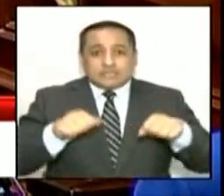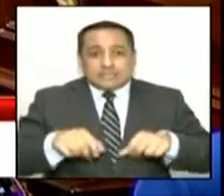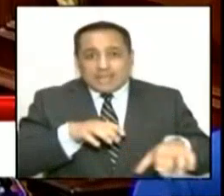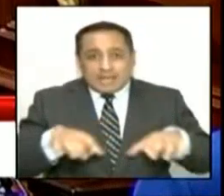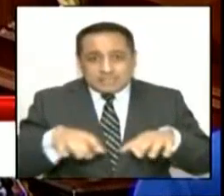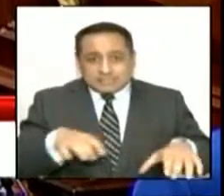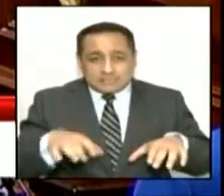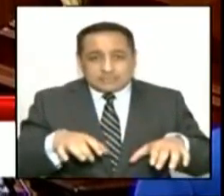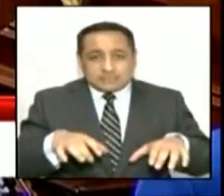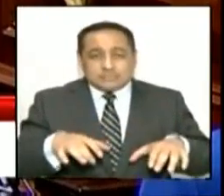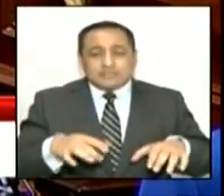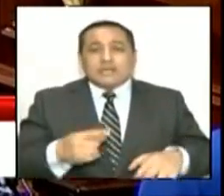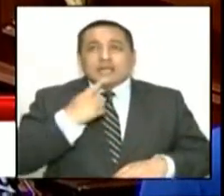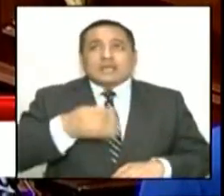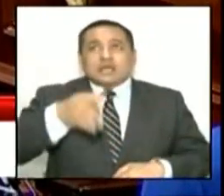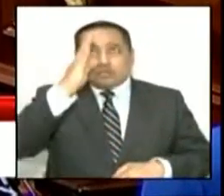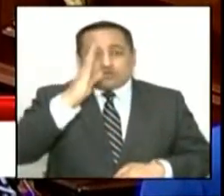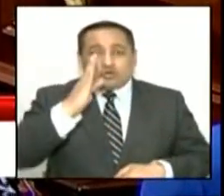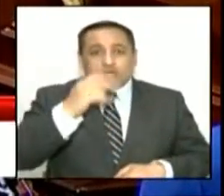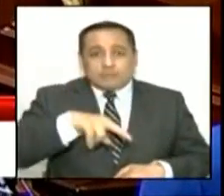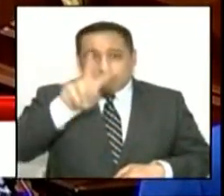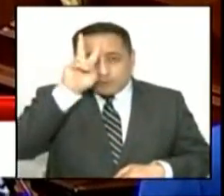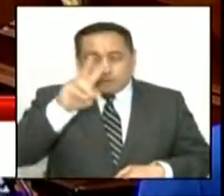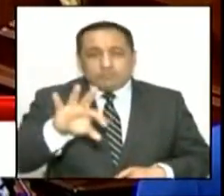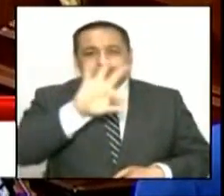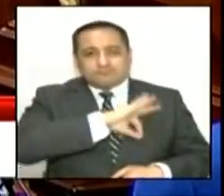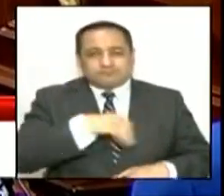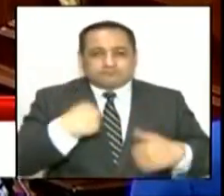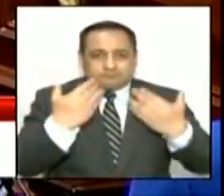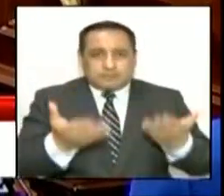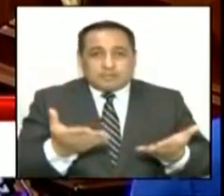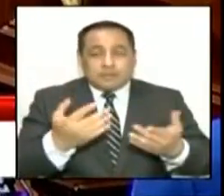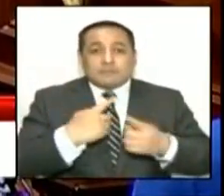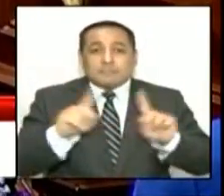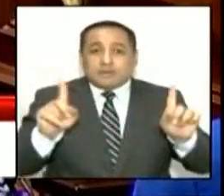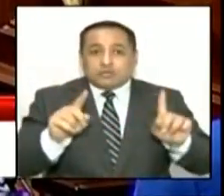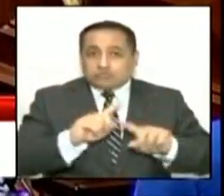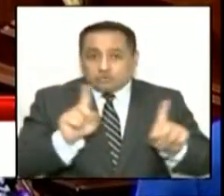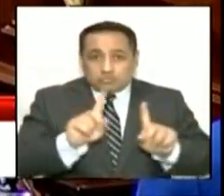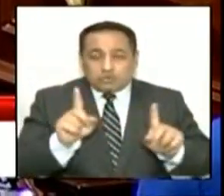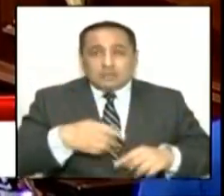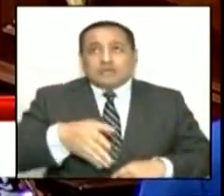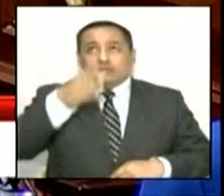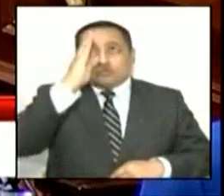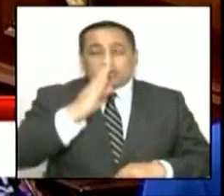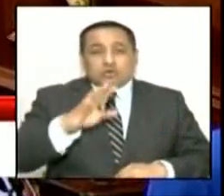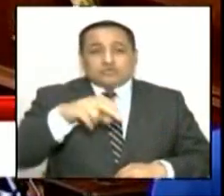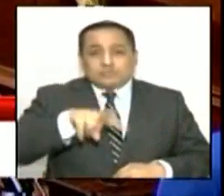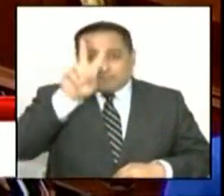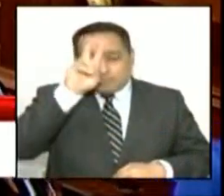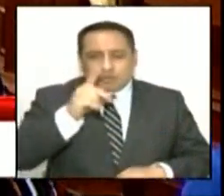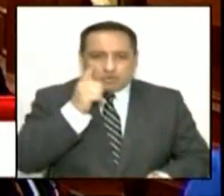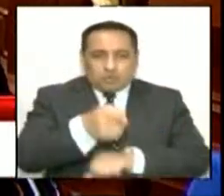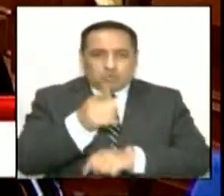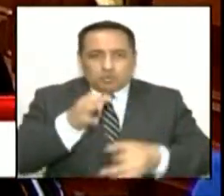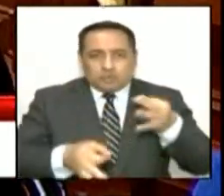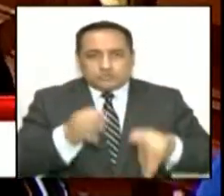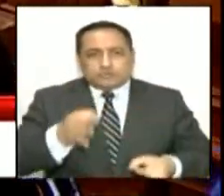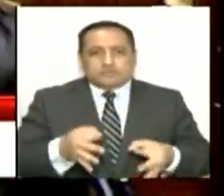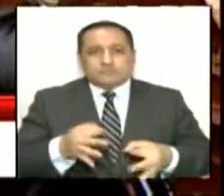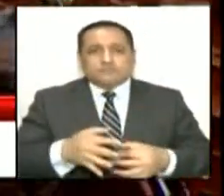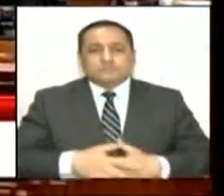hace, que Dios y la patria lo premien, si no, que él y la nación se lo demanden.